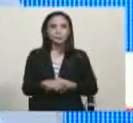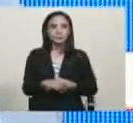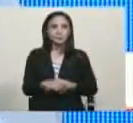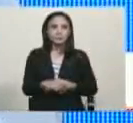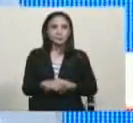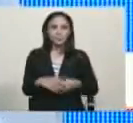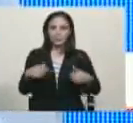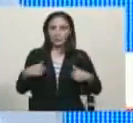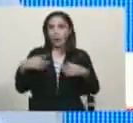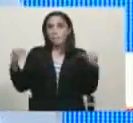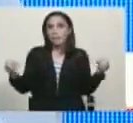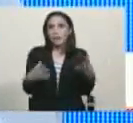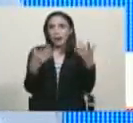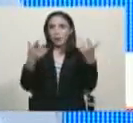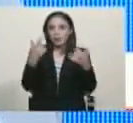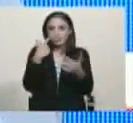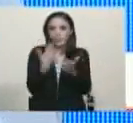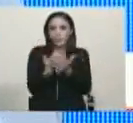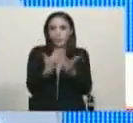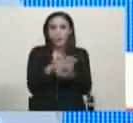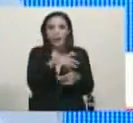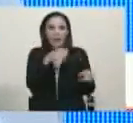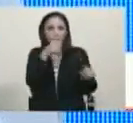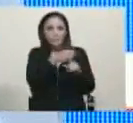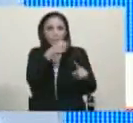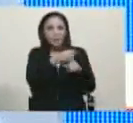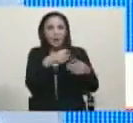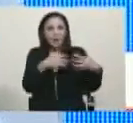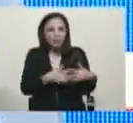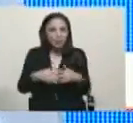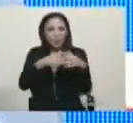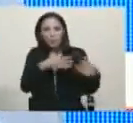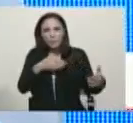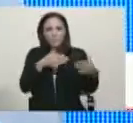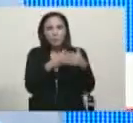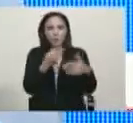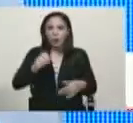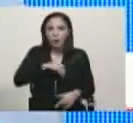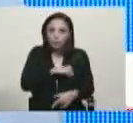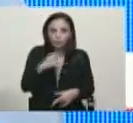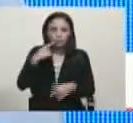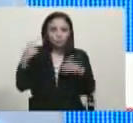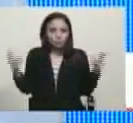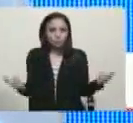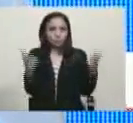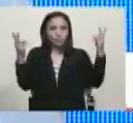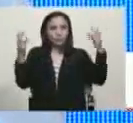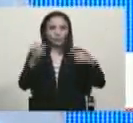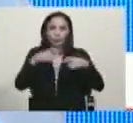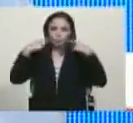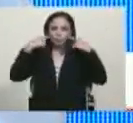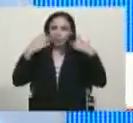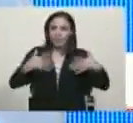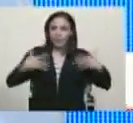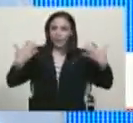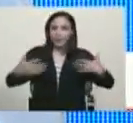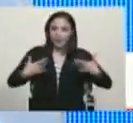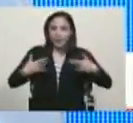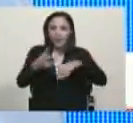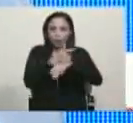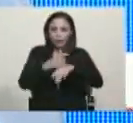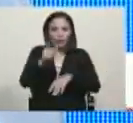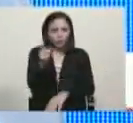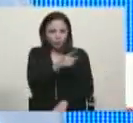Mira este milagro. Todo el imperialismo contra nosotros y nosotros de pie, victoriosos, sonrientes, gobernando. ¿Eso no